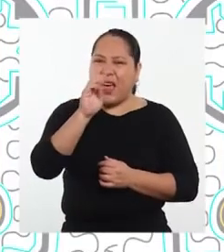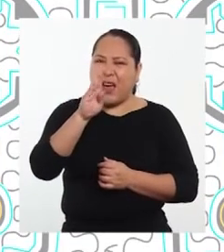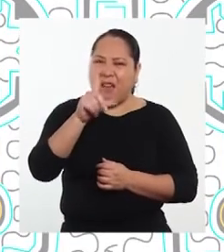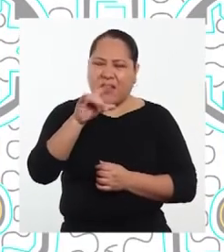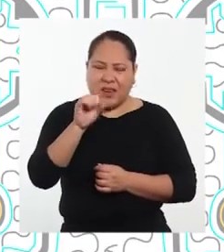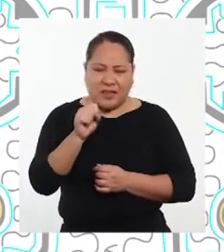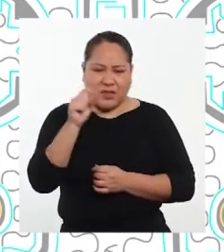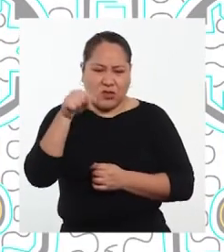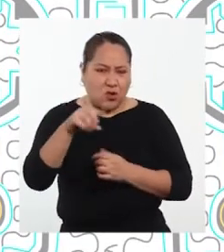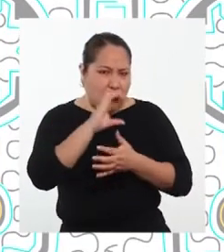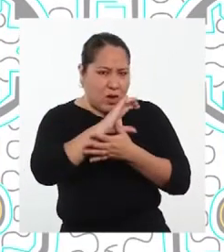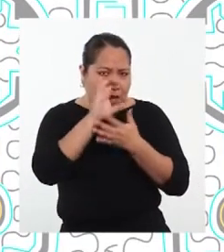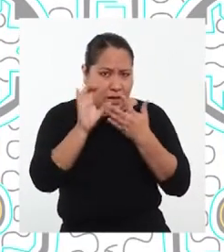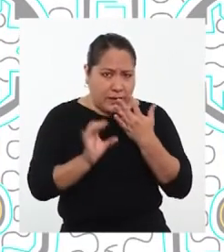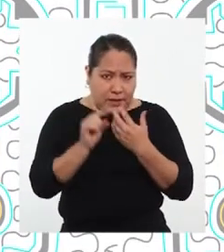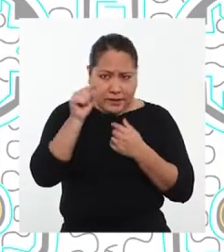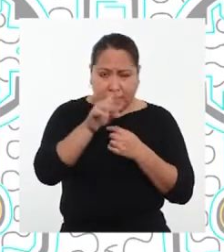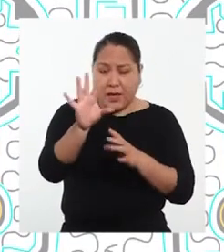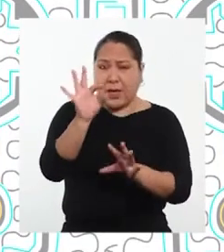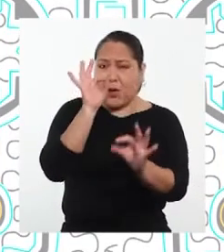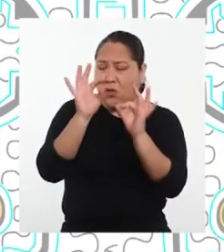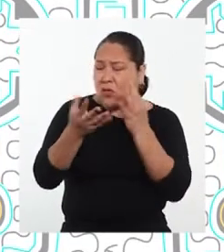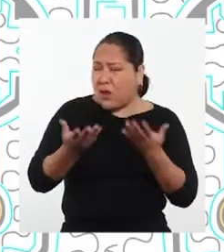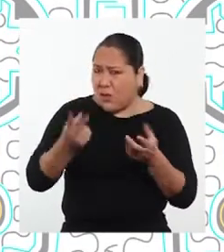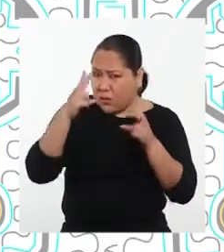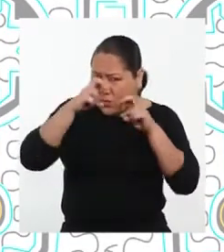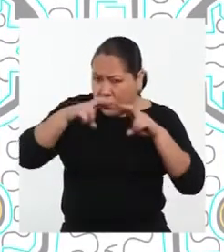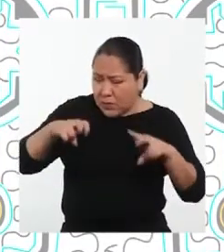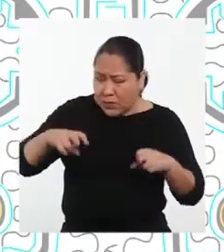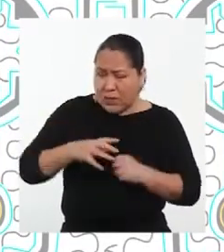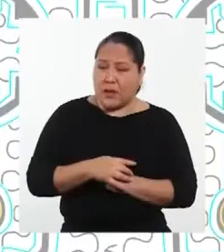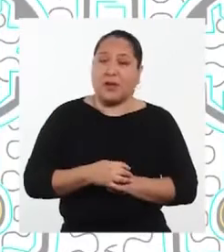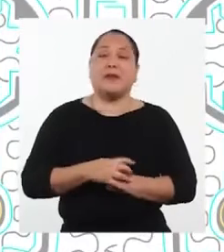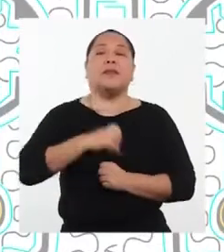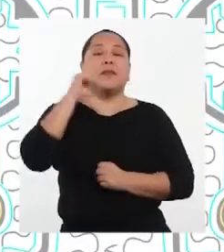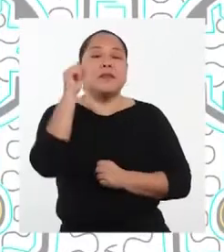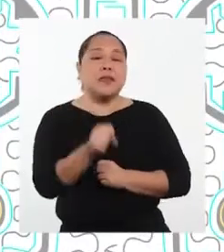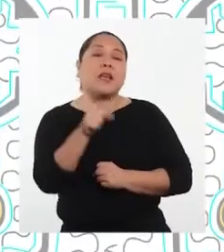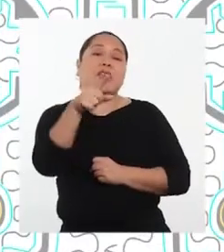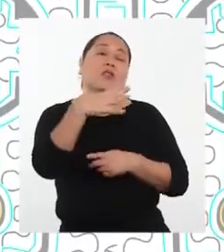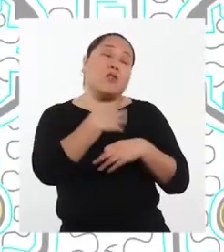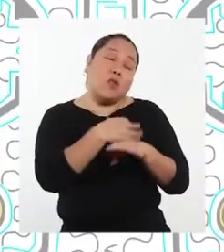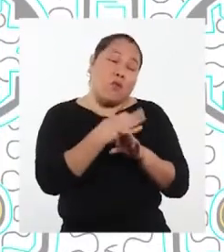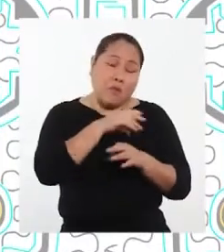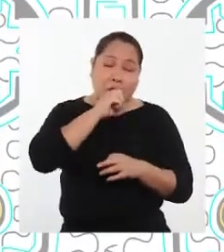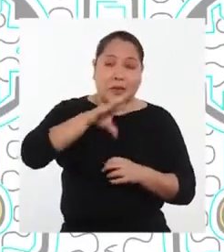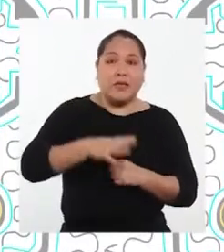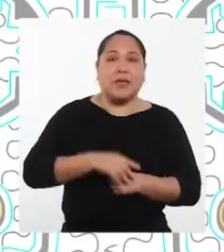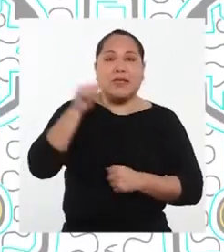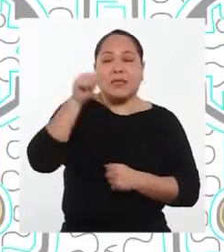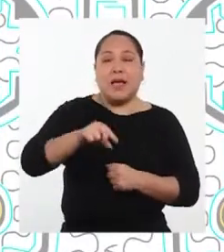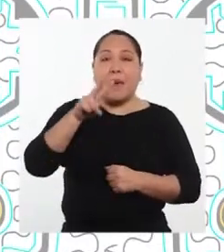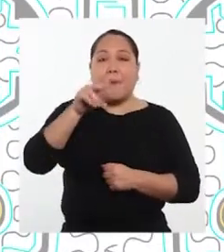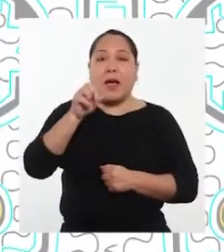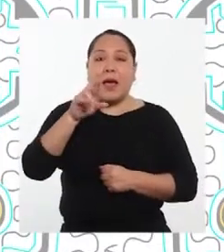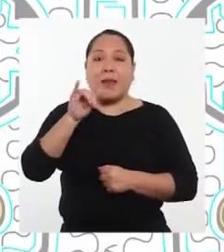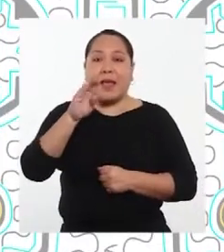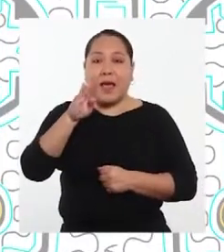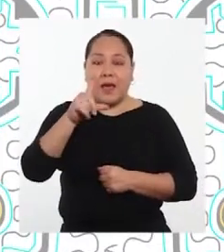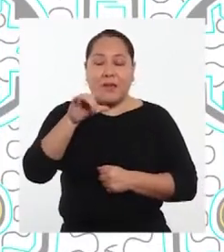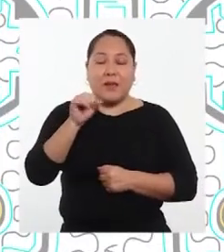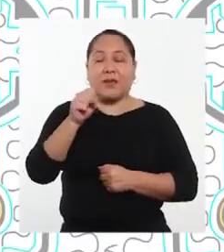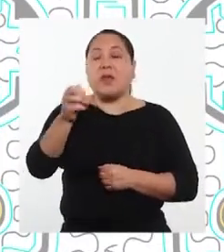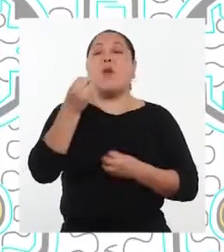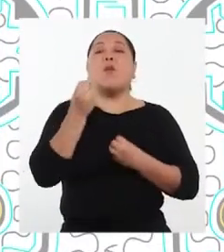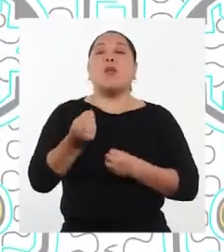¿Son las características que queremos investigar? Sí, Esa es una manera de decirlo. Se llaman variables porque